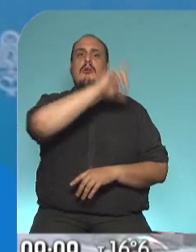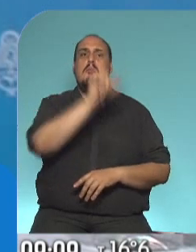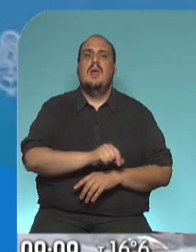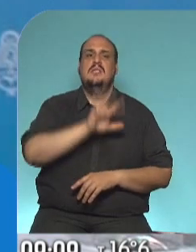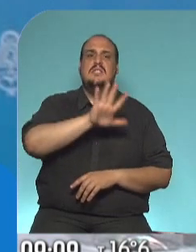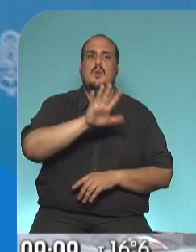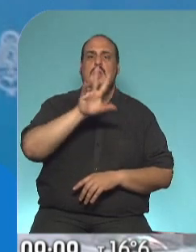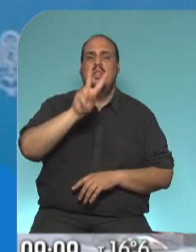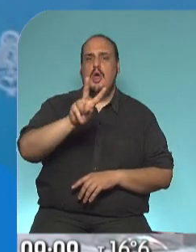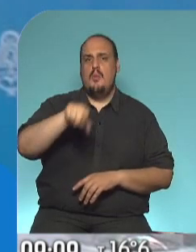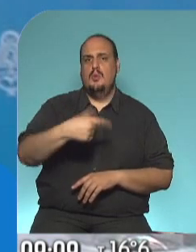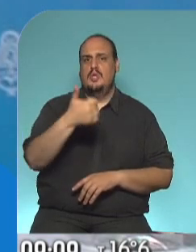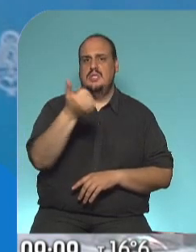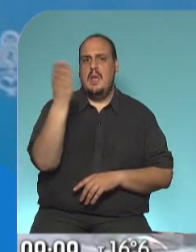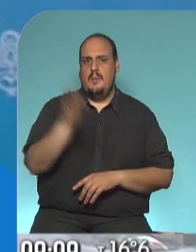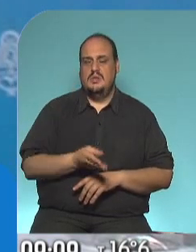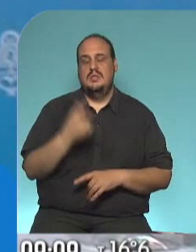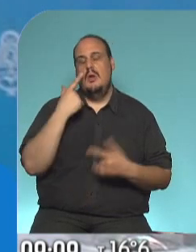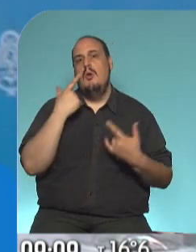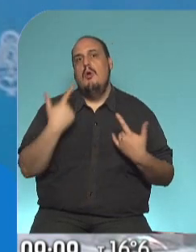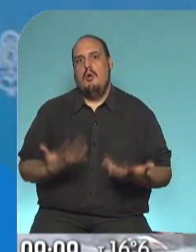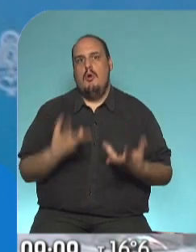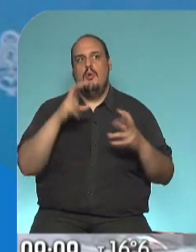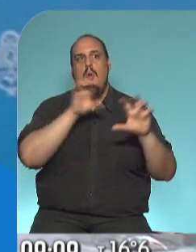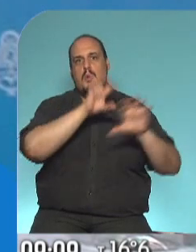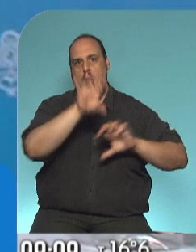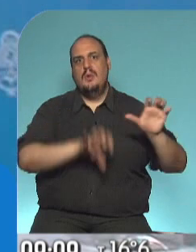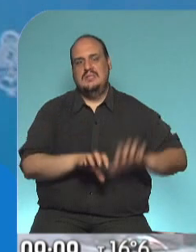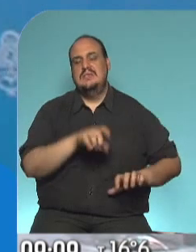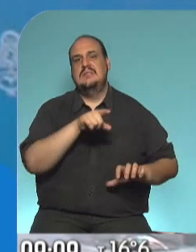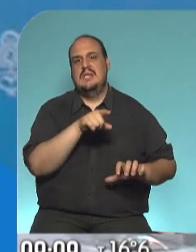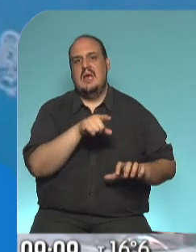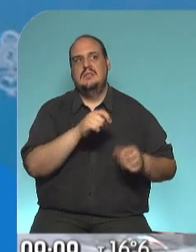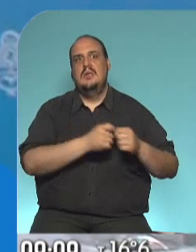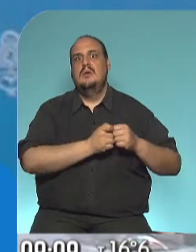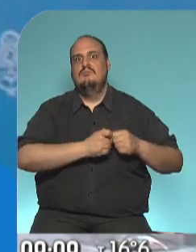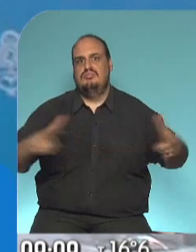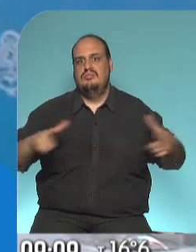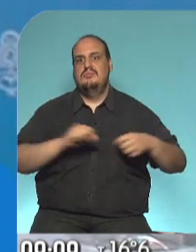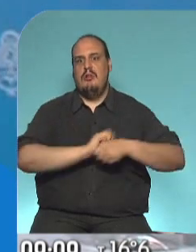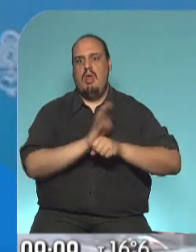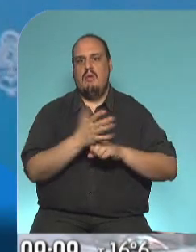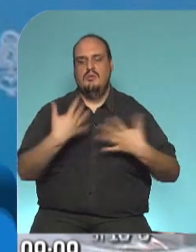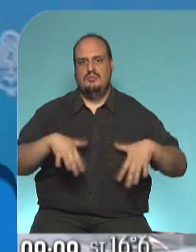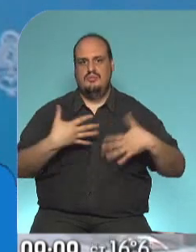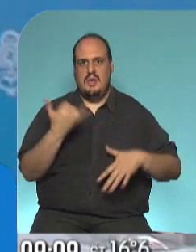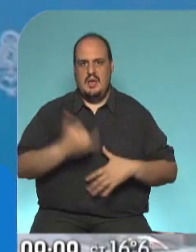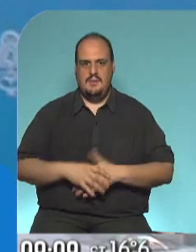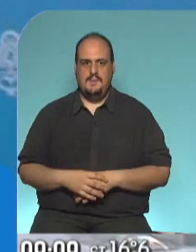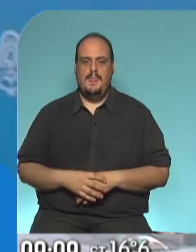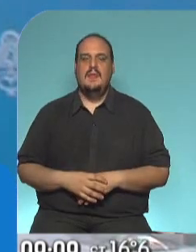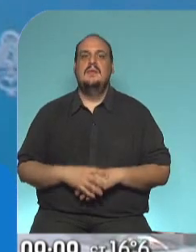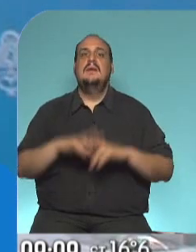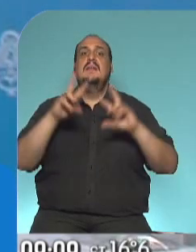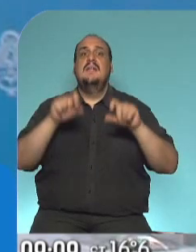52.6 por ciento expensas claramente de las provincias que tienen un aumento en el número de casos en relación con las